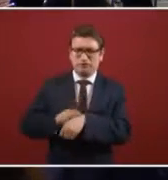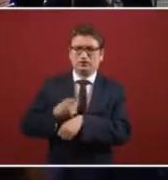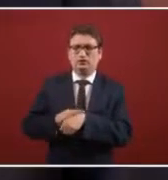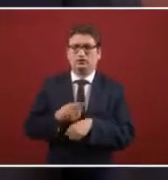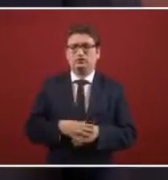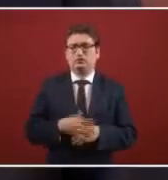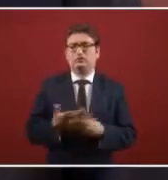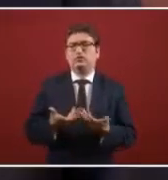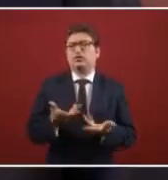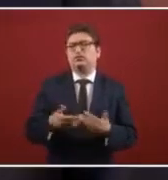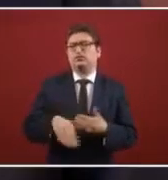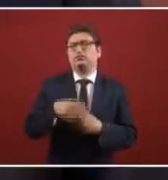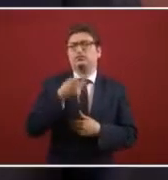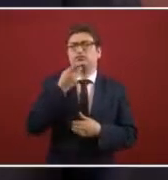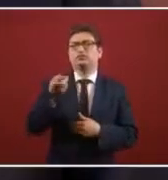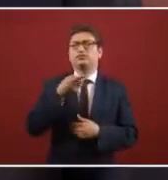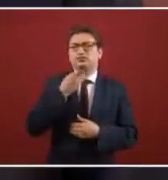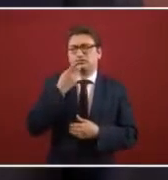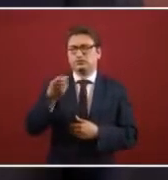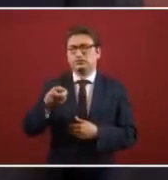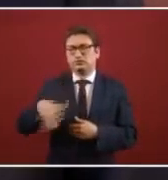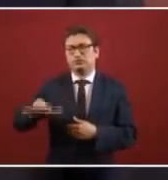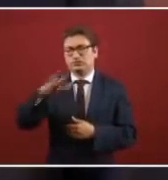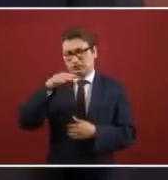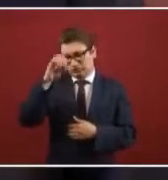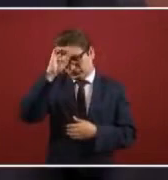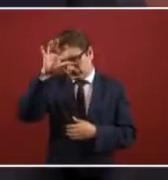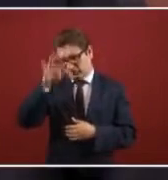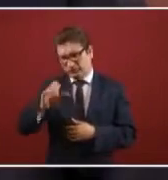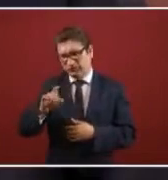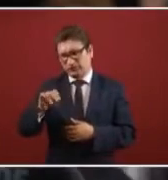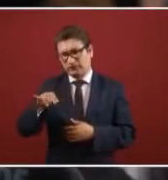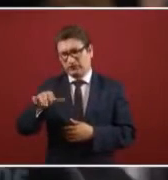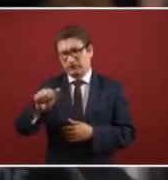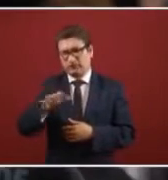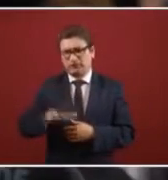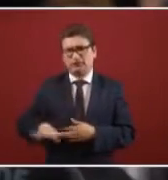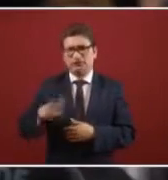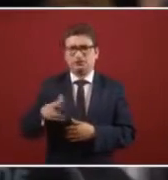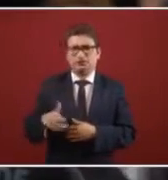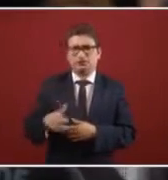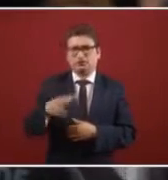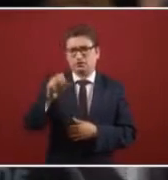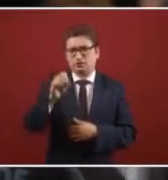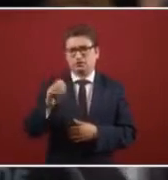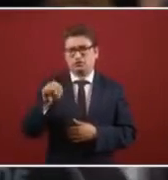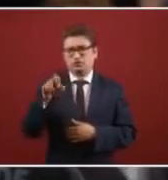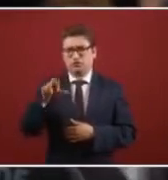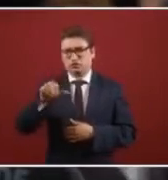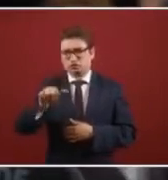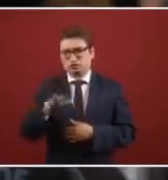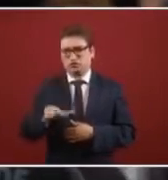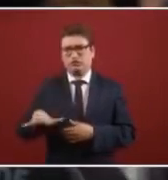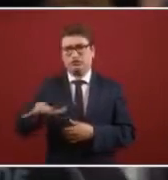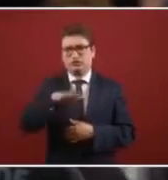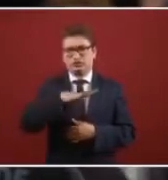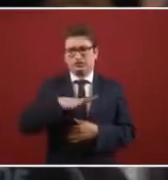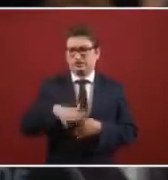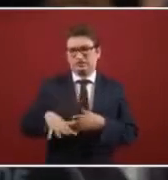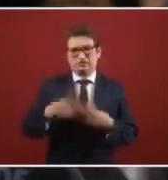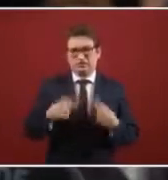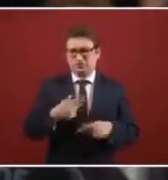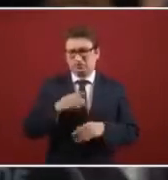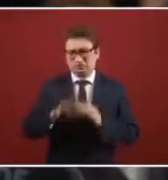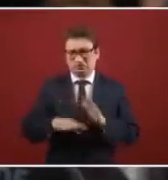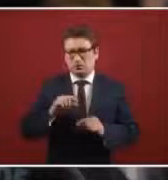And what mensajes measures and les what manda a messages los are you going to mineros de give to Cananea, the miners de la of región Cananea del río Sonora, in the Rio donde el Sonora, exterminio está siendo where